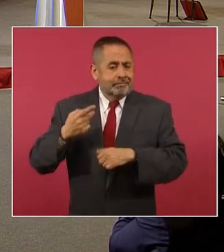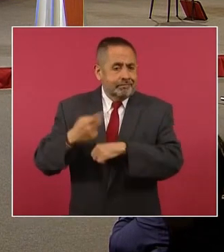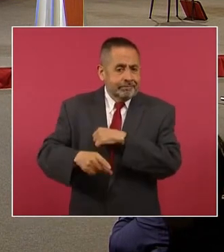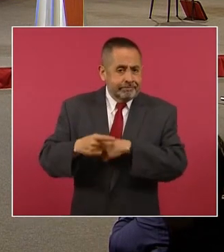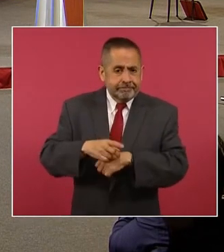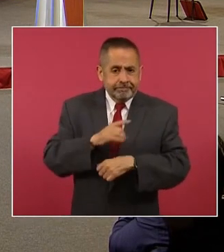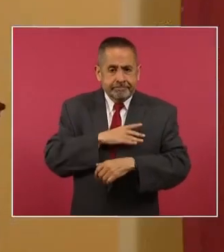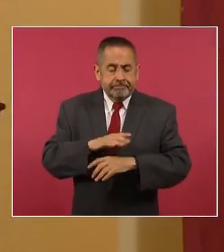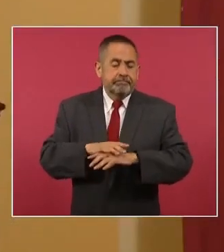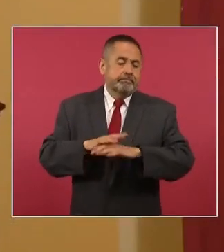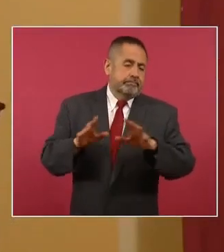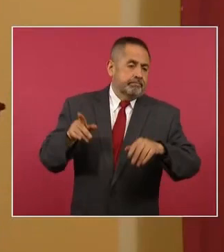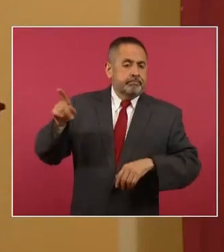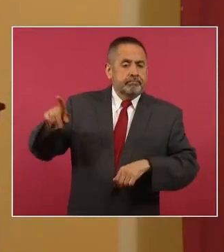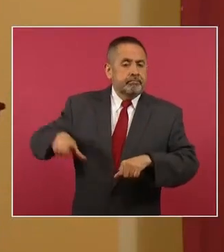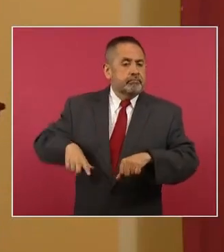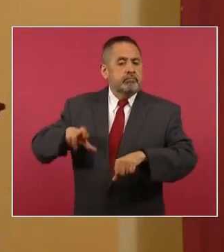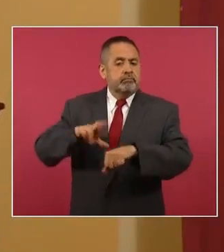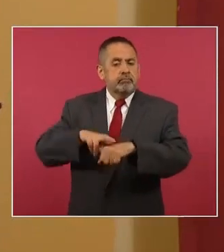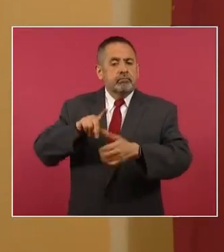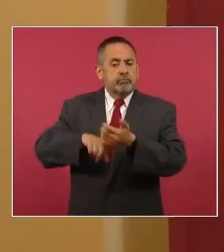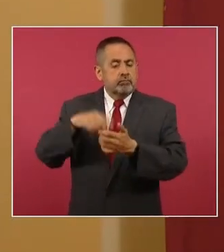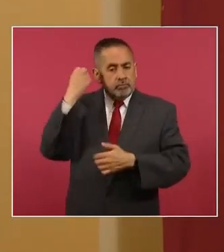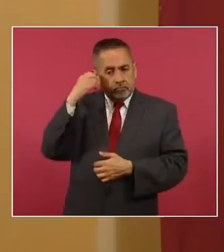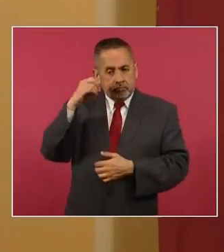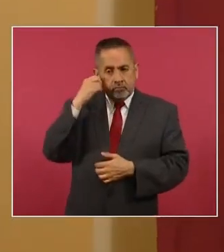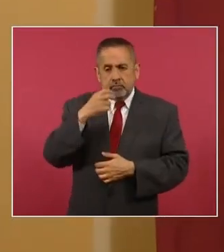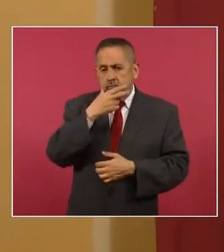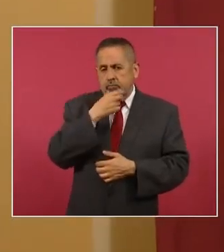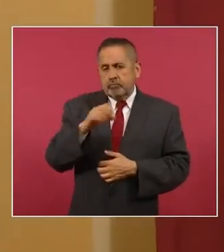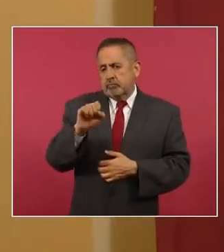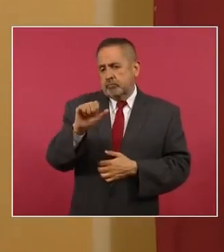Estatal, encabezado por el gobernador